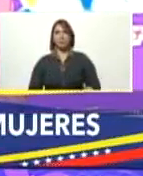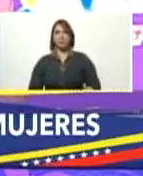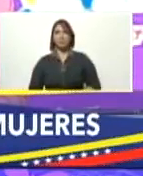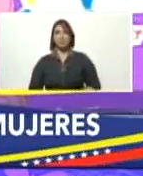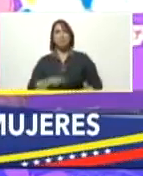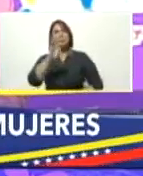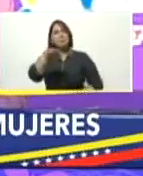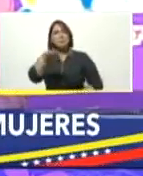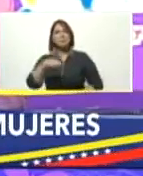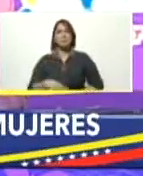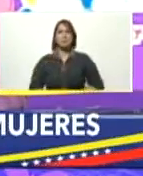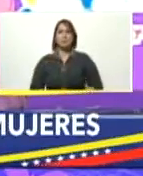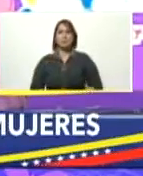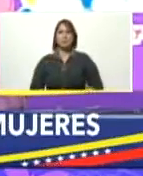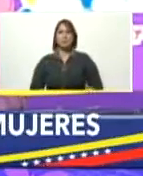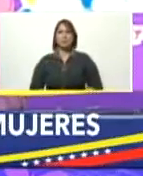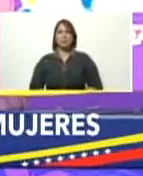Mira, Camila,